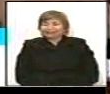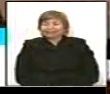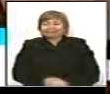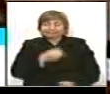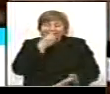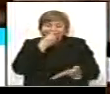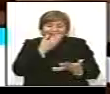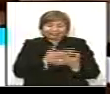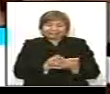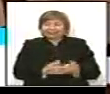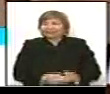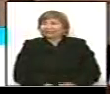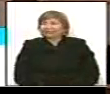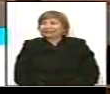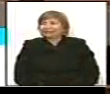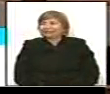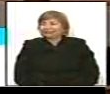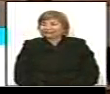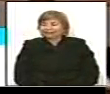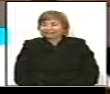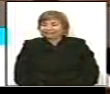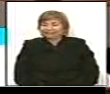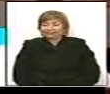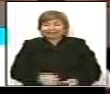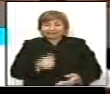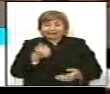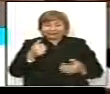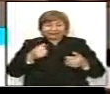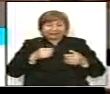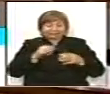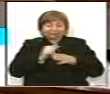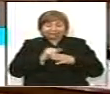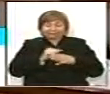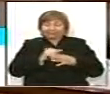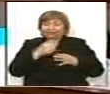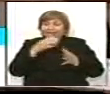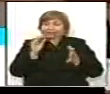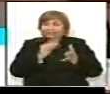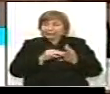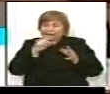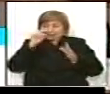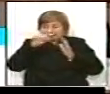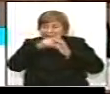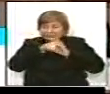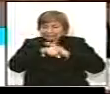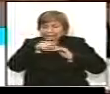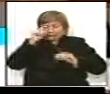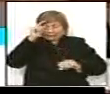Muy bien. El siguiente ejercicio es más complicado.